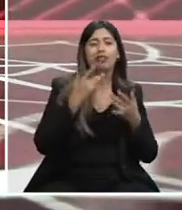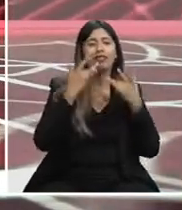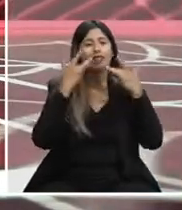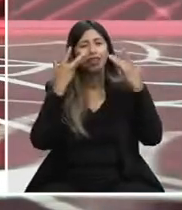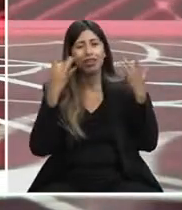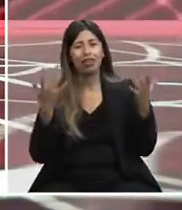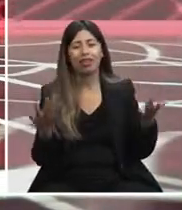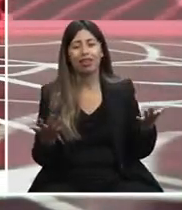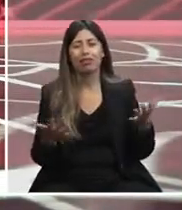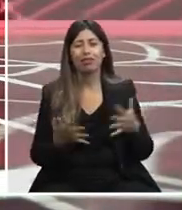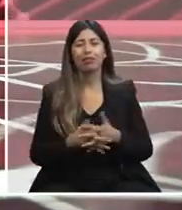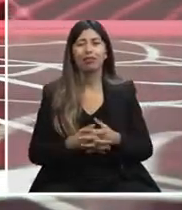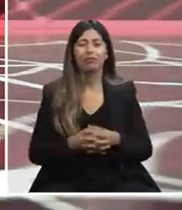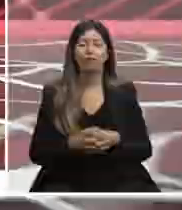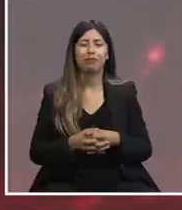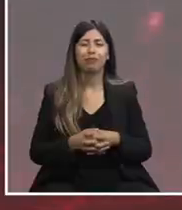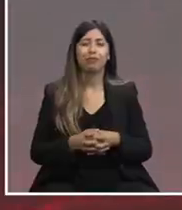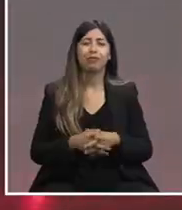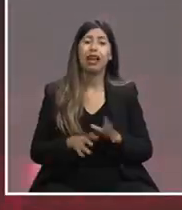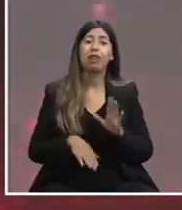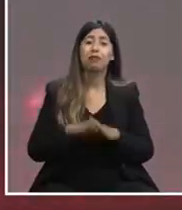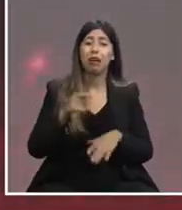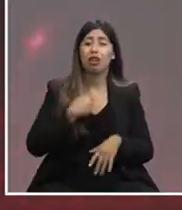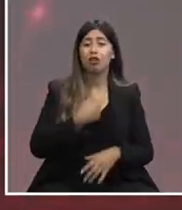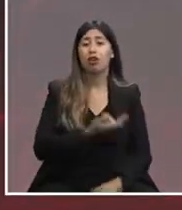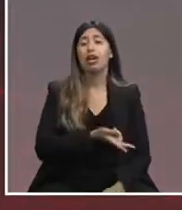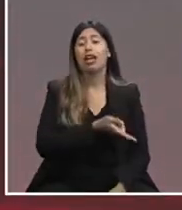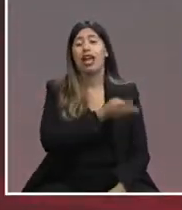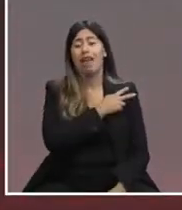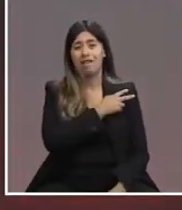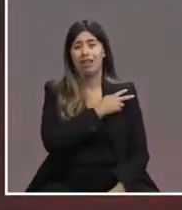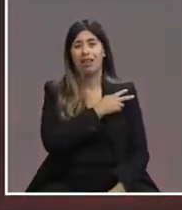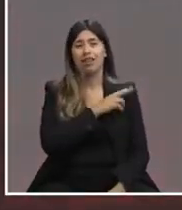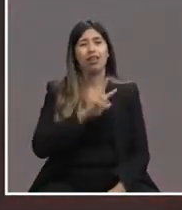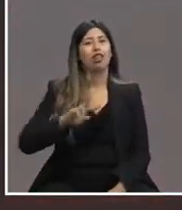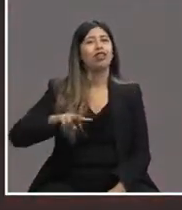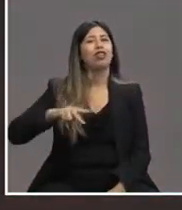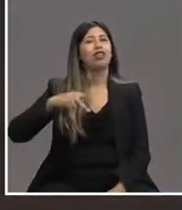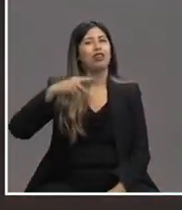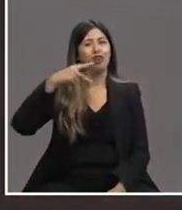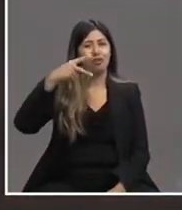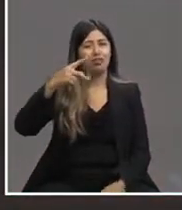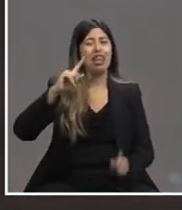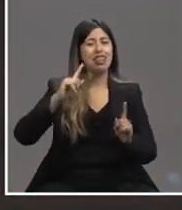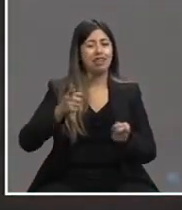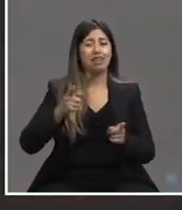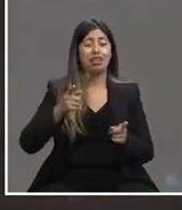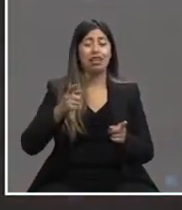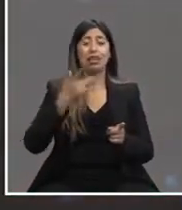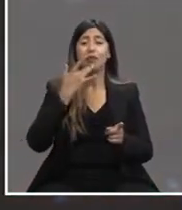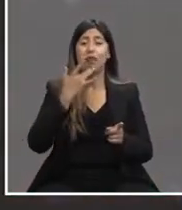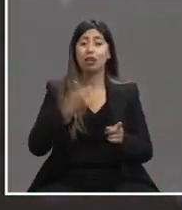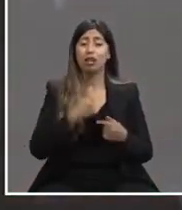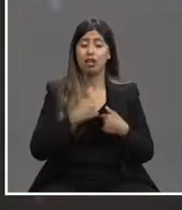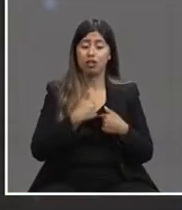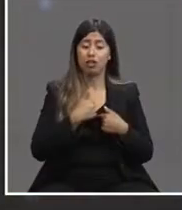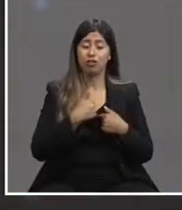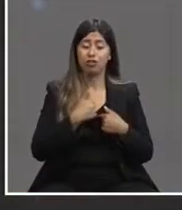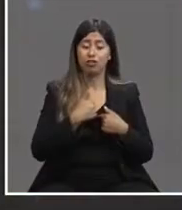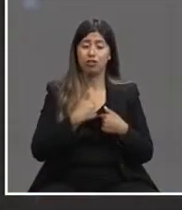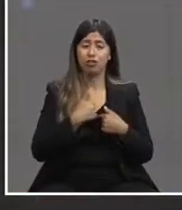contento. Sobre todo si soy jefe, tengo el doble deber, porque el impacto de